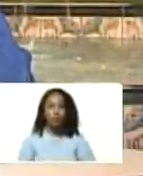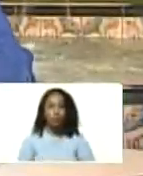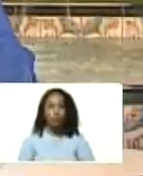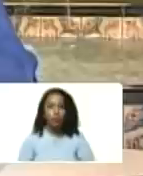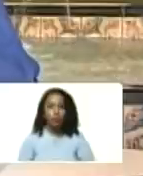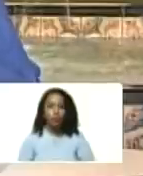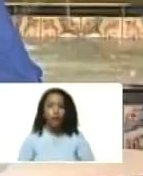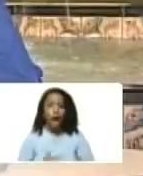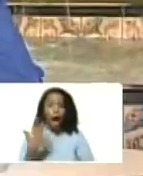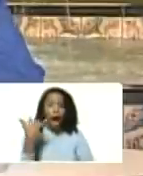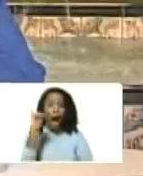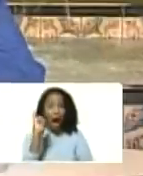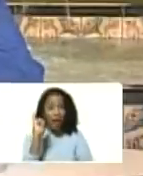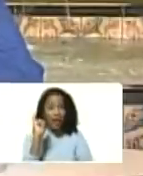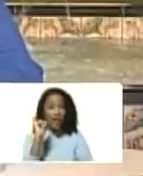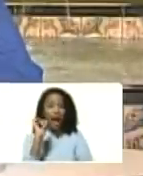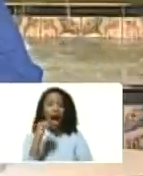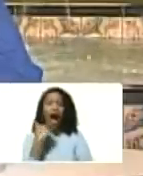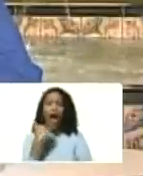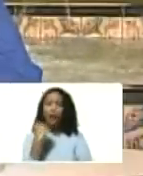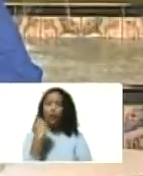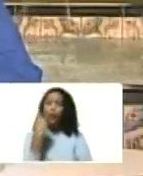habrá alguien sensato